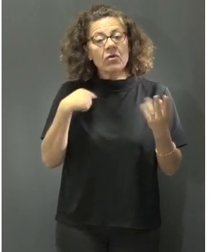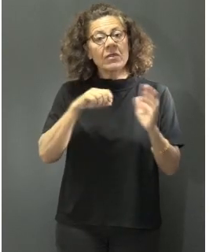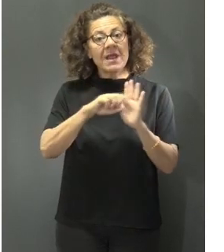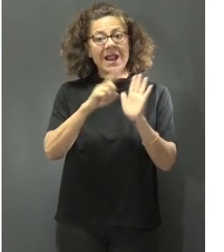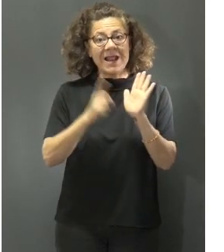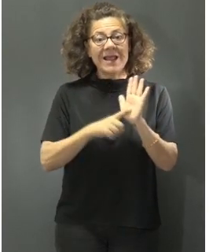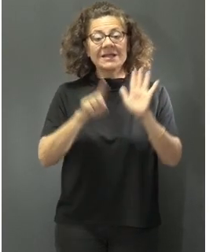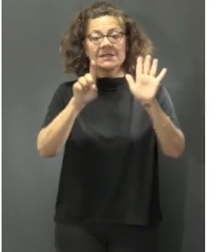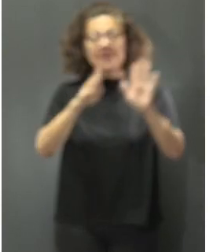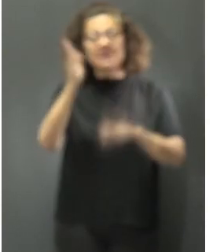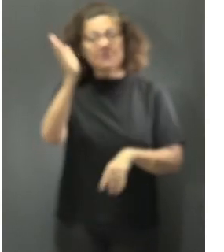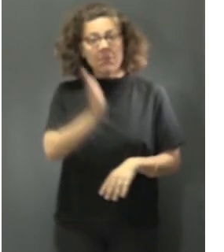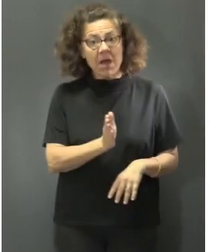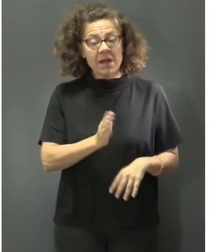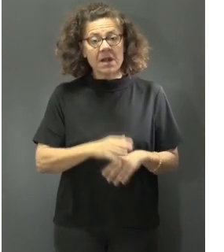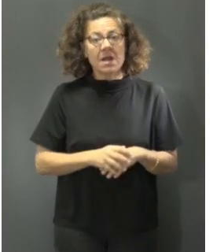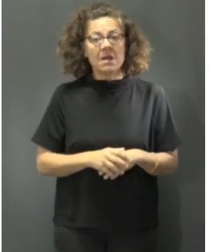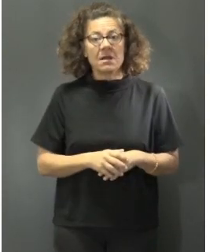Ley